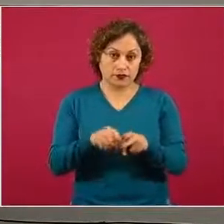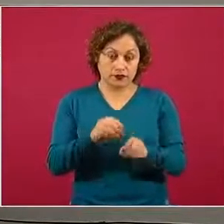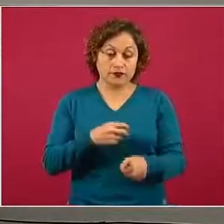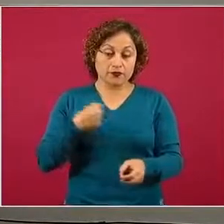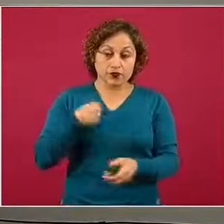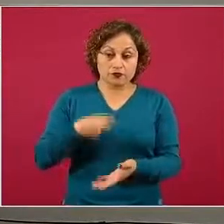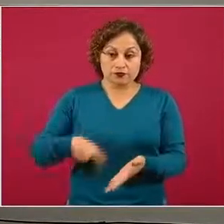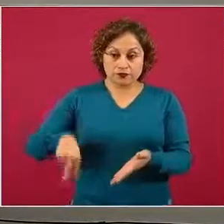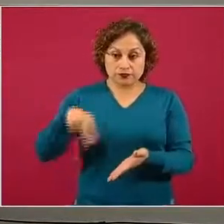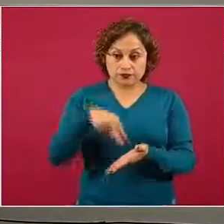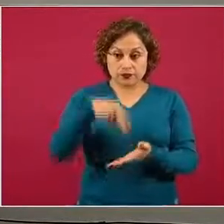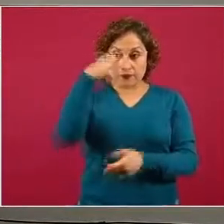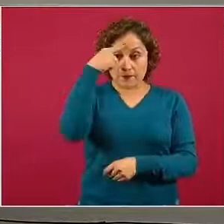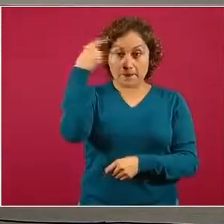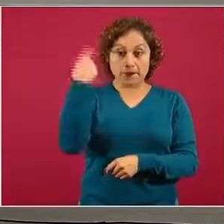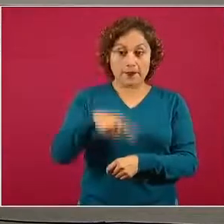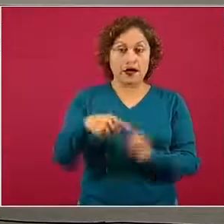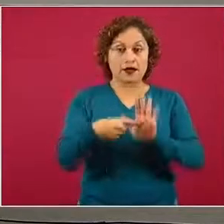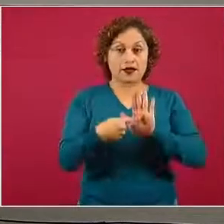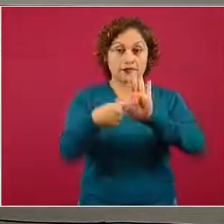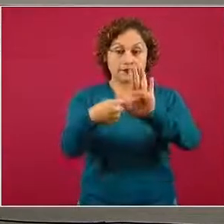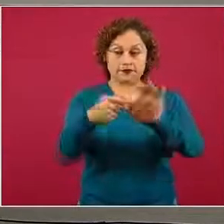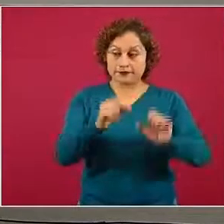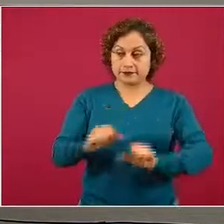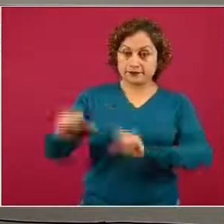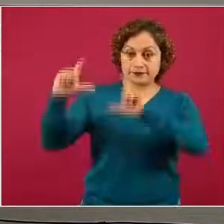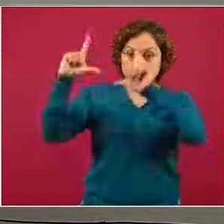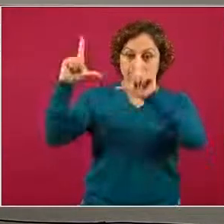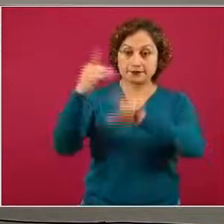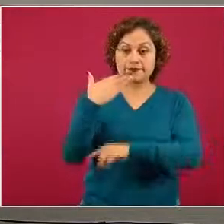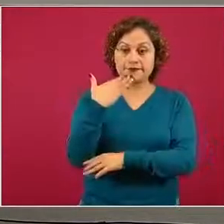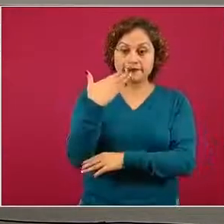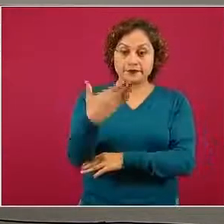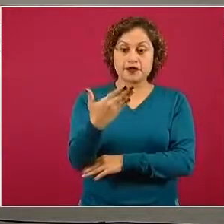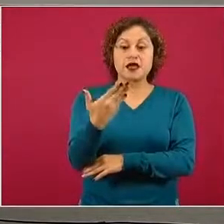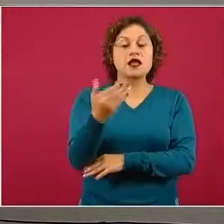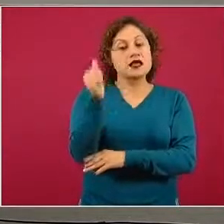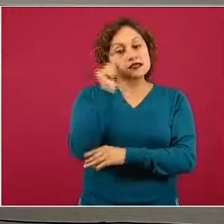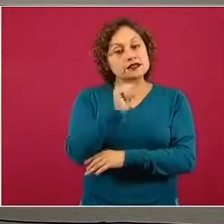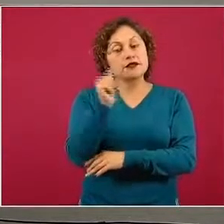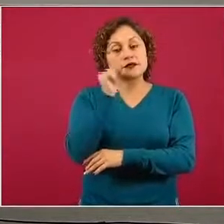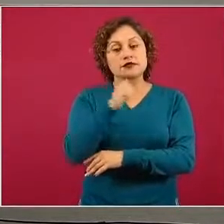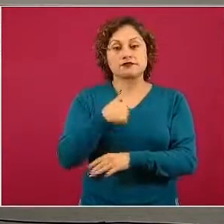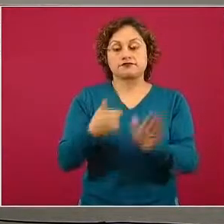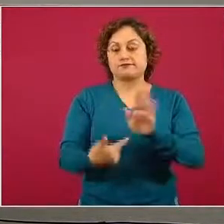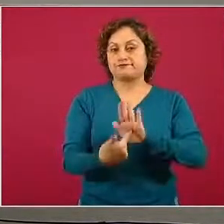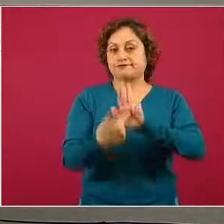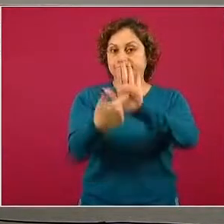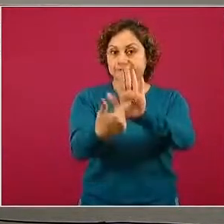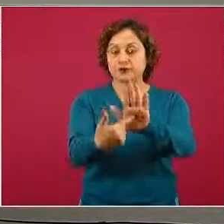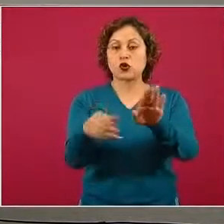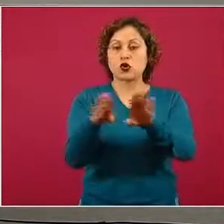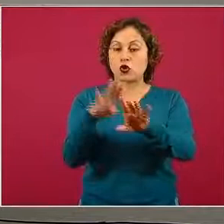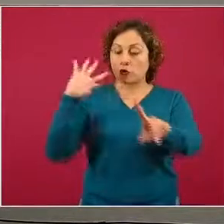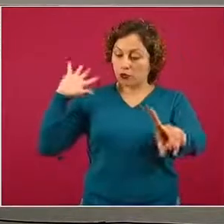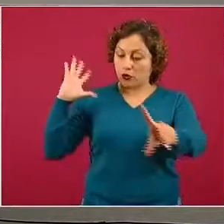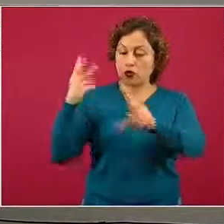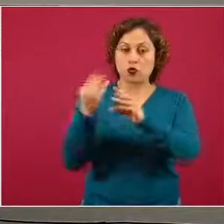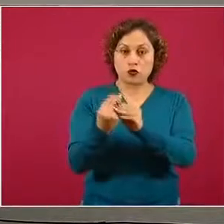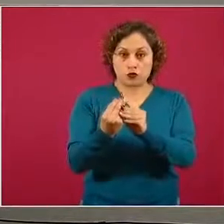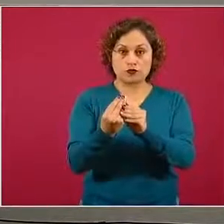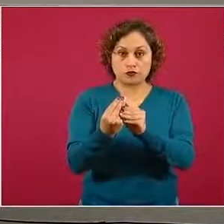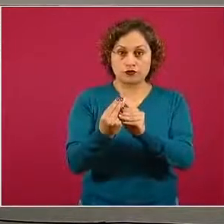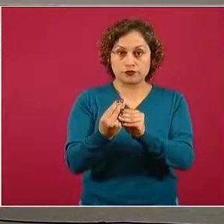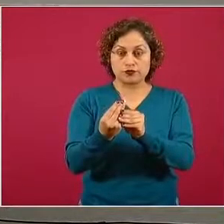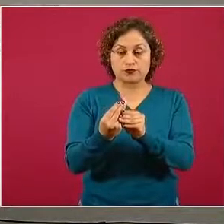ver mejor la pantalla. Como siempre, presentamos cómo ha estado la evolución en lo que vamos de los días